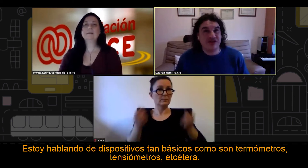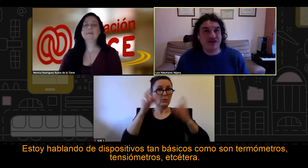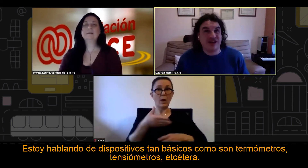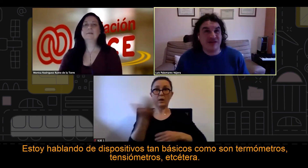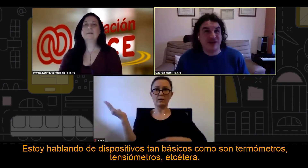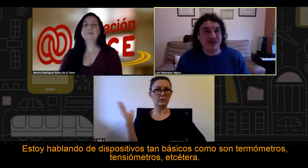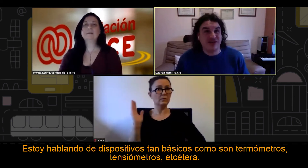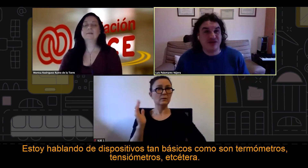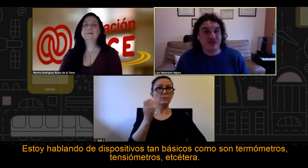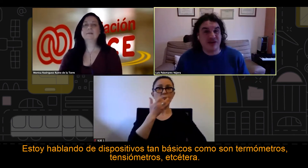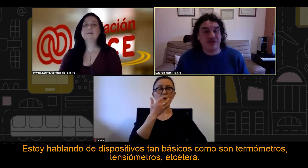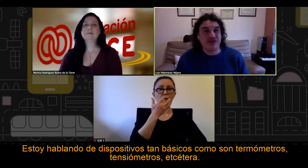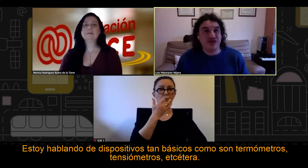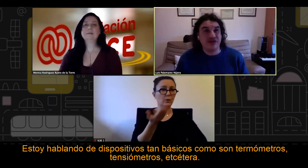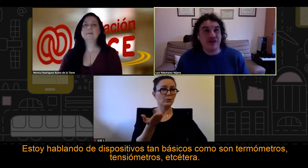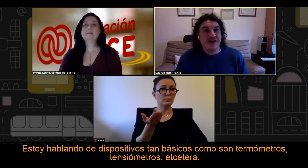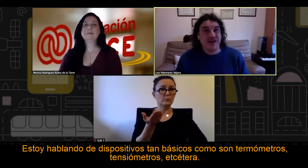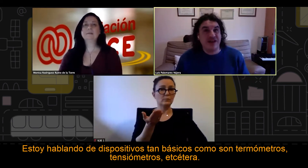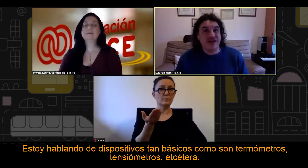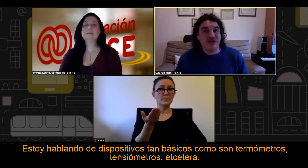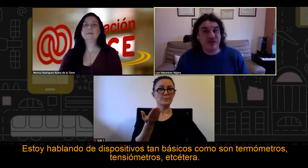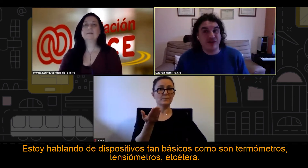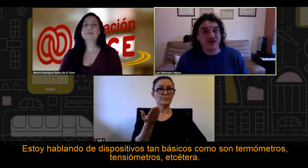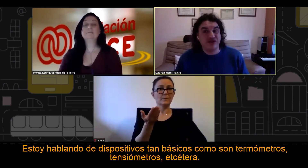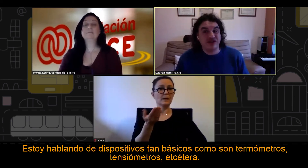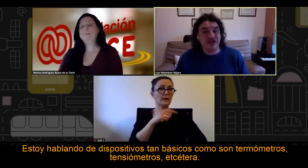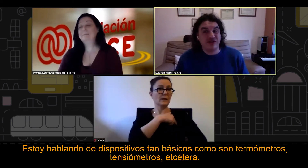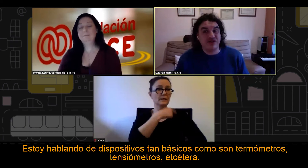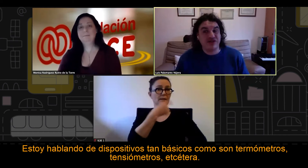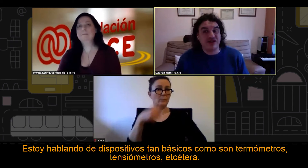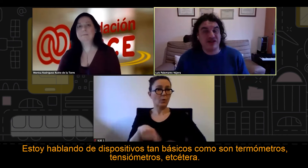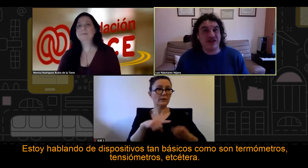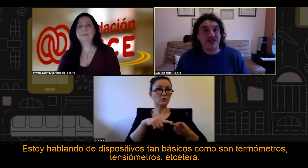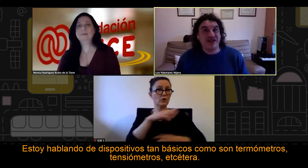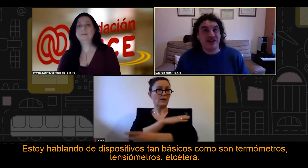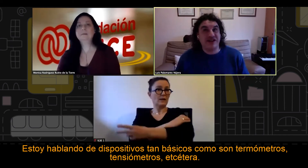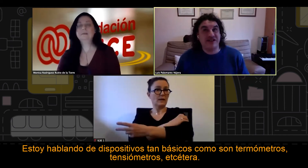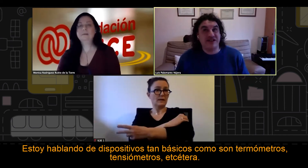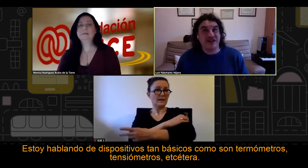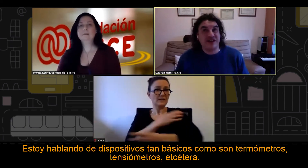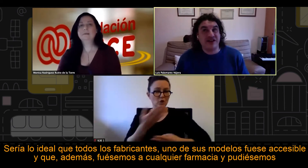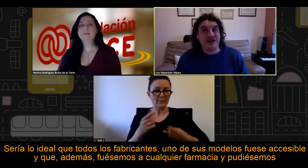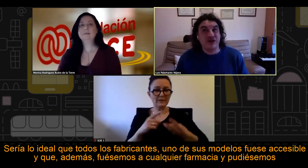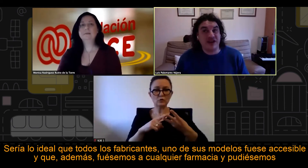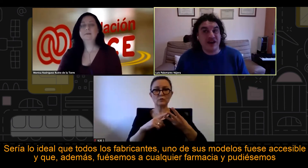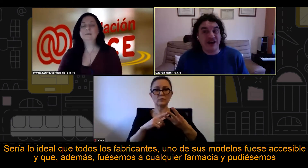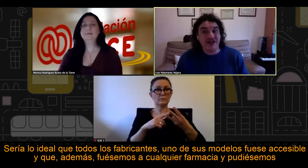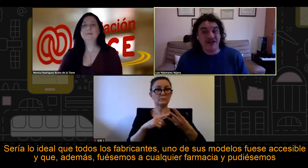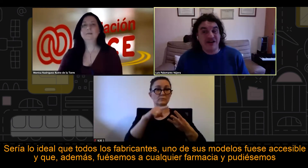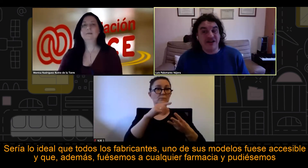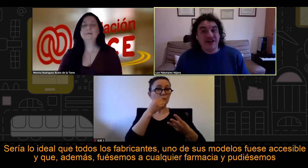dispositivos tan básicos como, por ejemplo, son termómetros, tensiómetros, etcétera. Sería lo